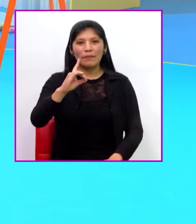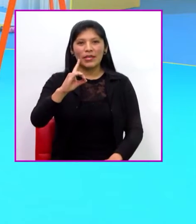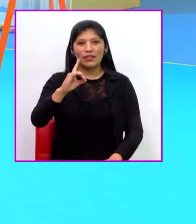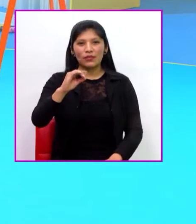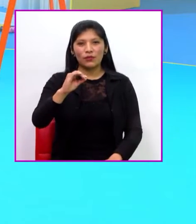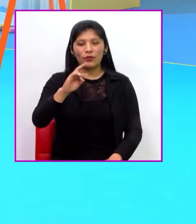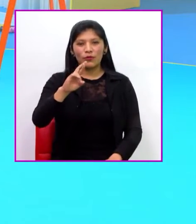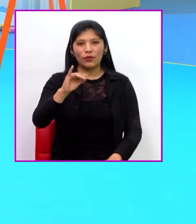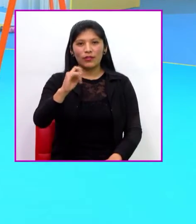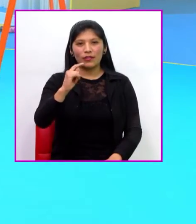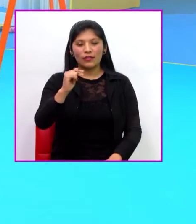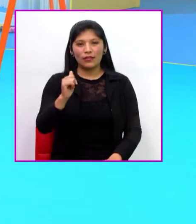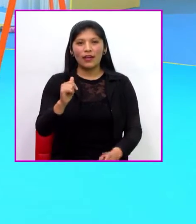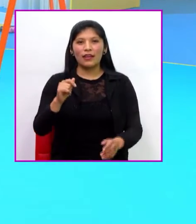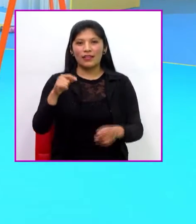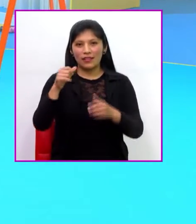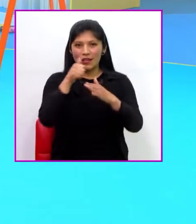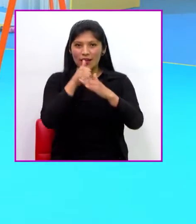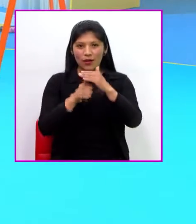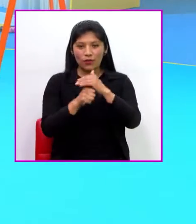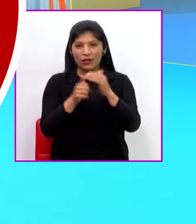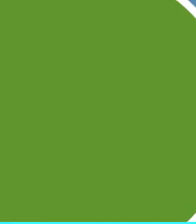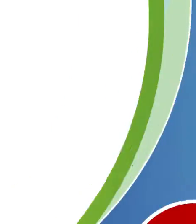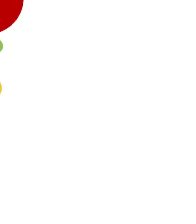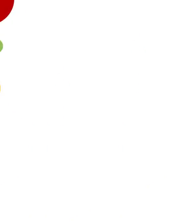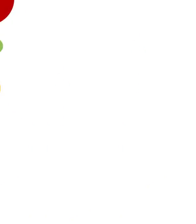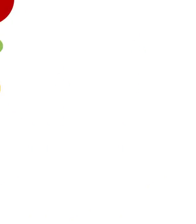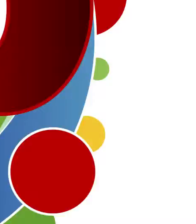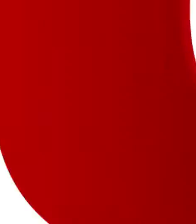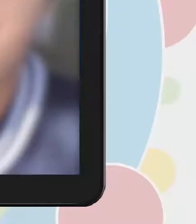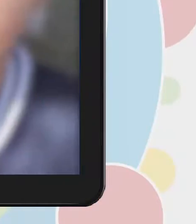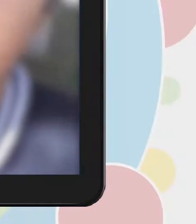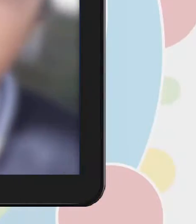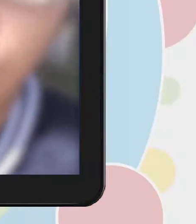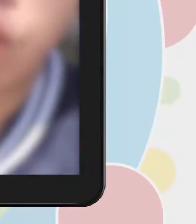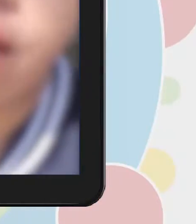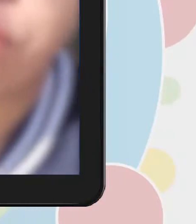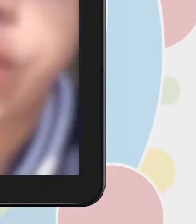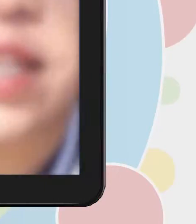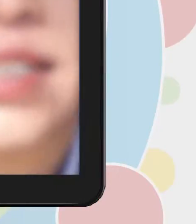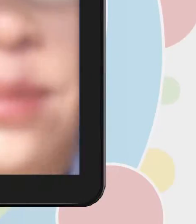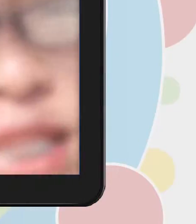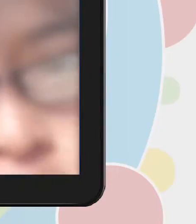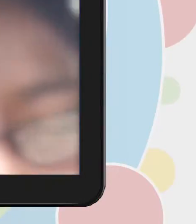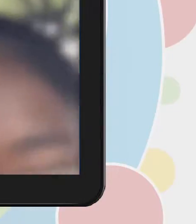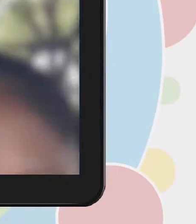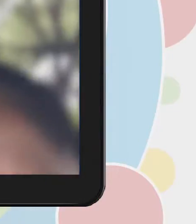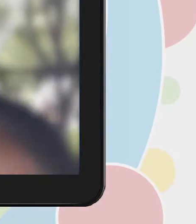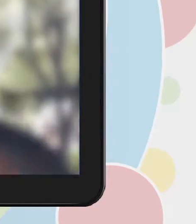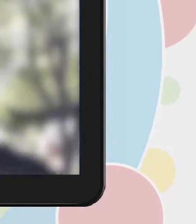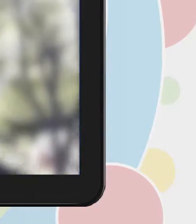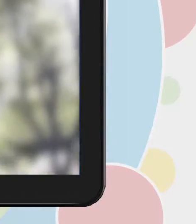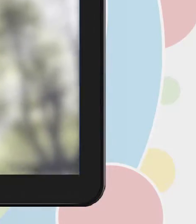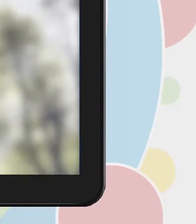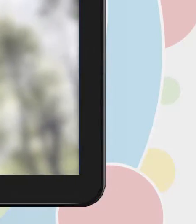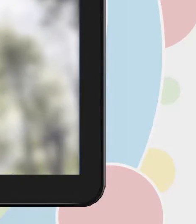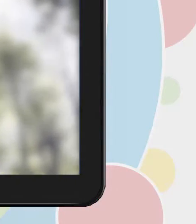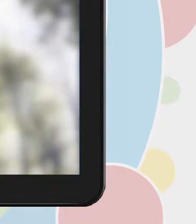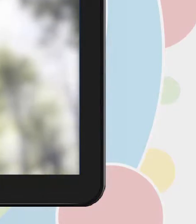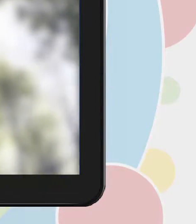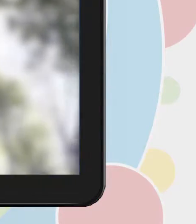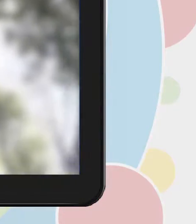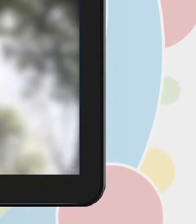de la cuarentena. ¿Quieren verla? ¡Vamos! Hola, el día de hoy nos encontramos en el Cementerio General de la Ciudad de La